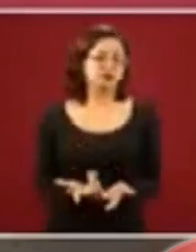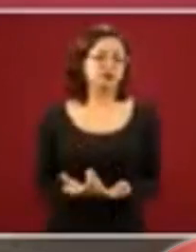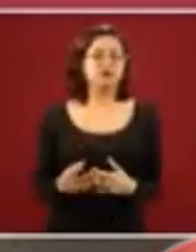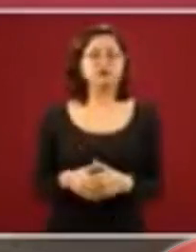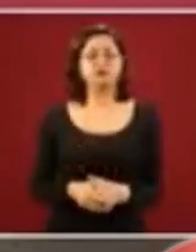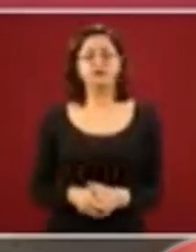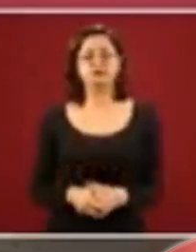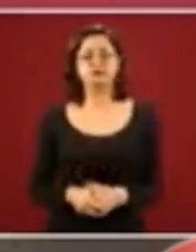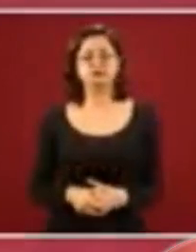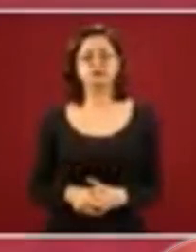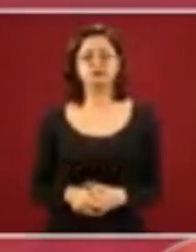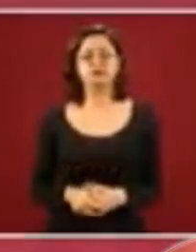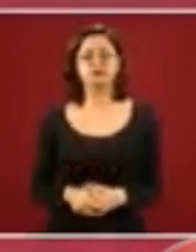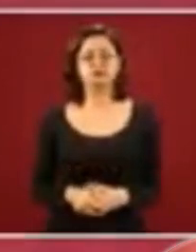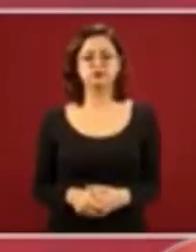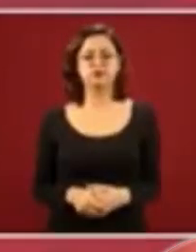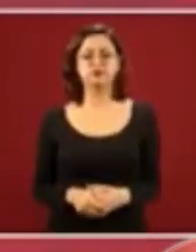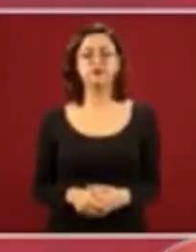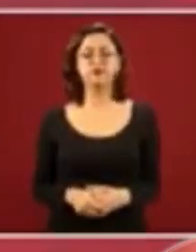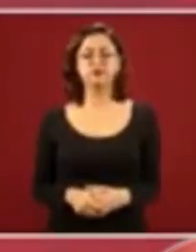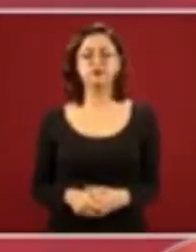maneras,